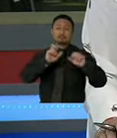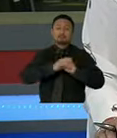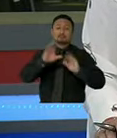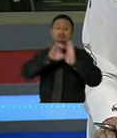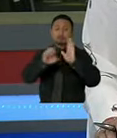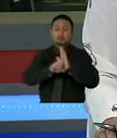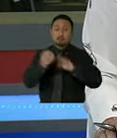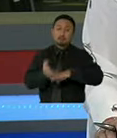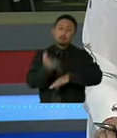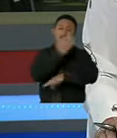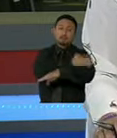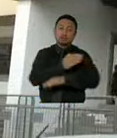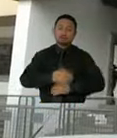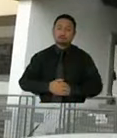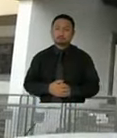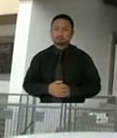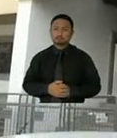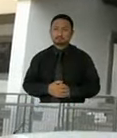Penal anterior.